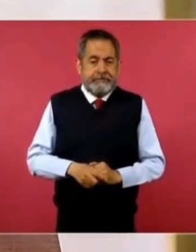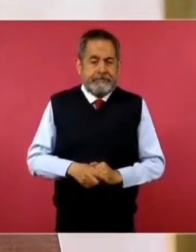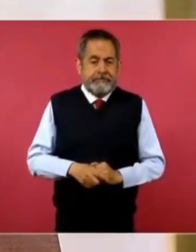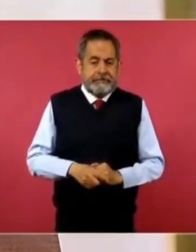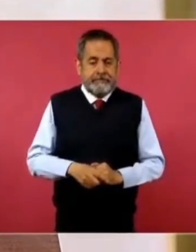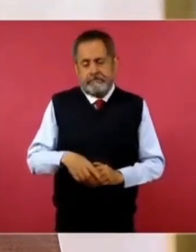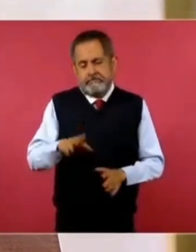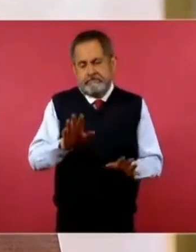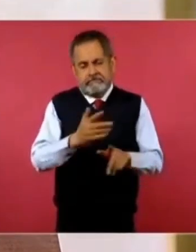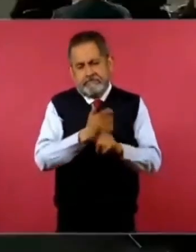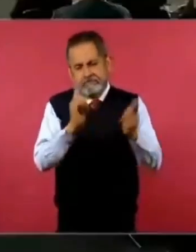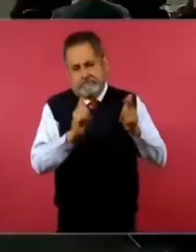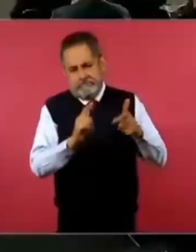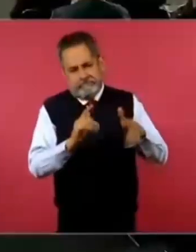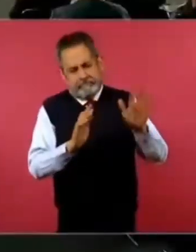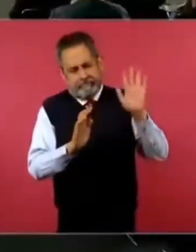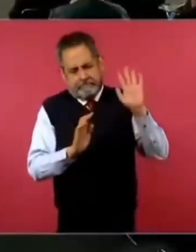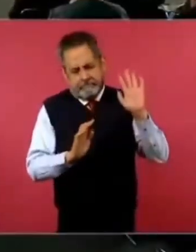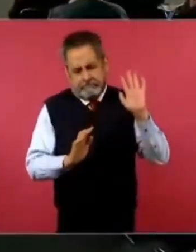Son libres, ¿no? Pero